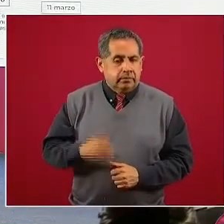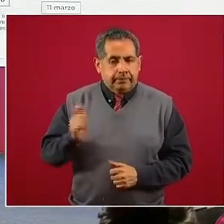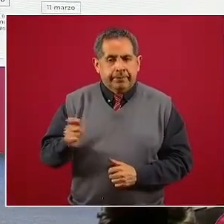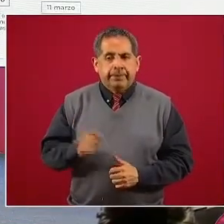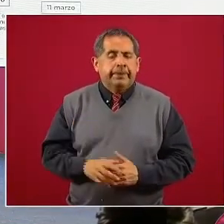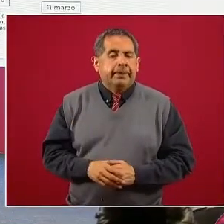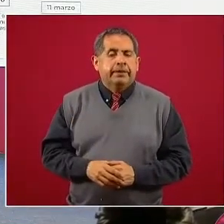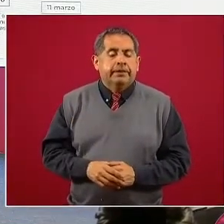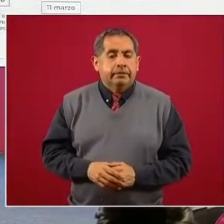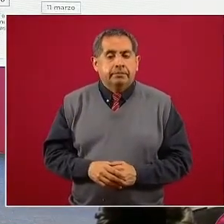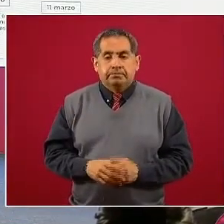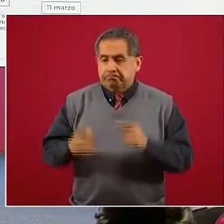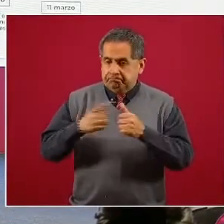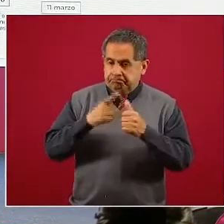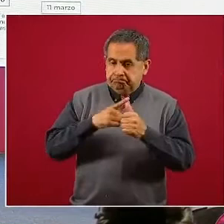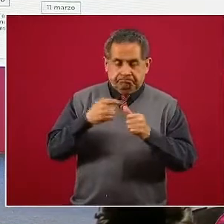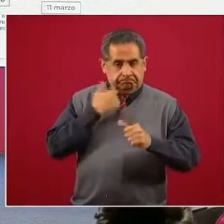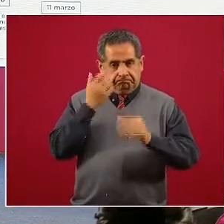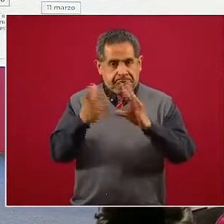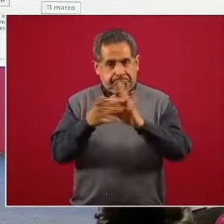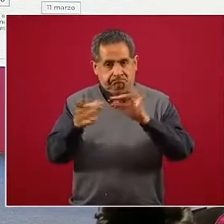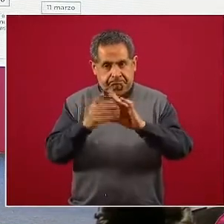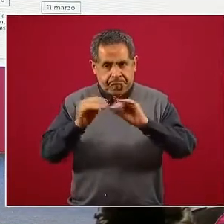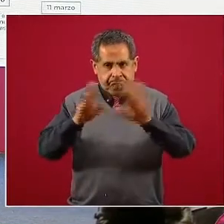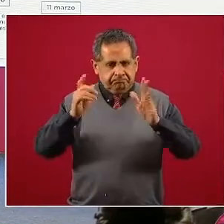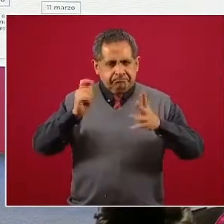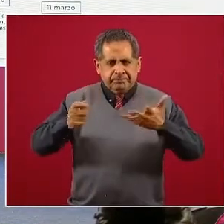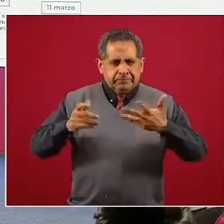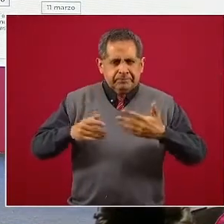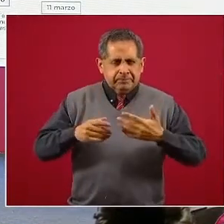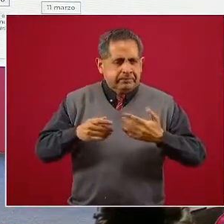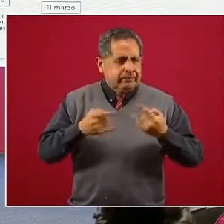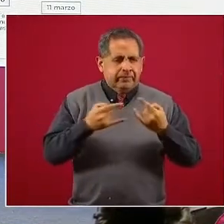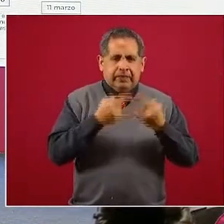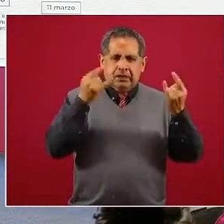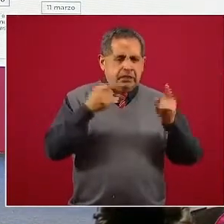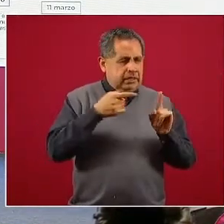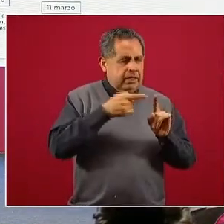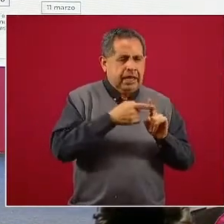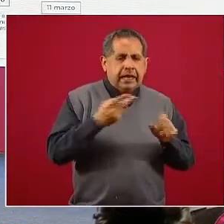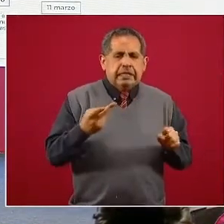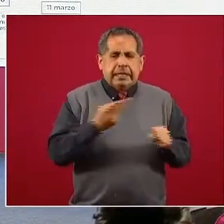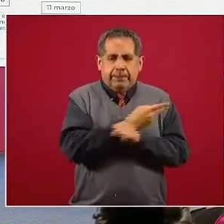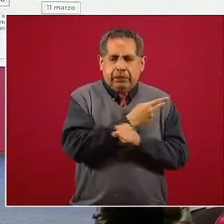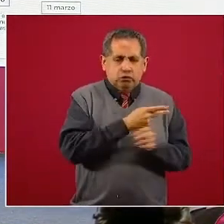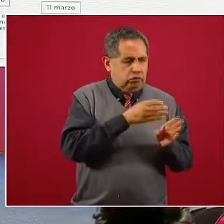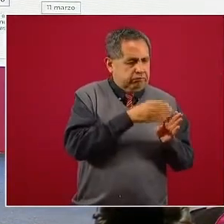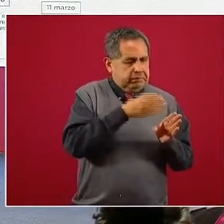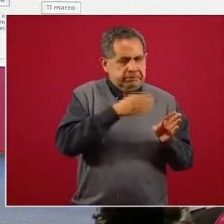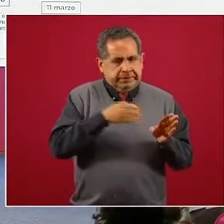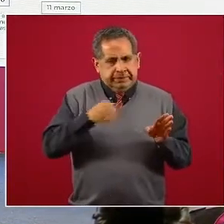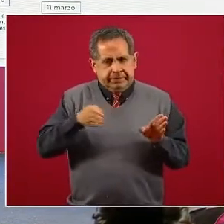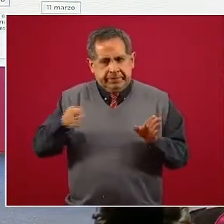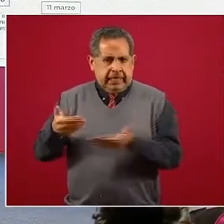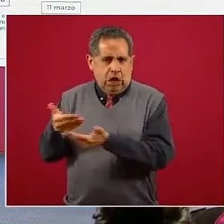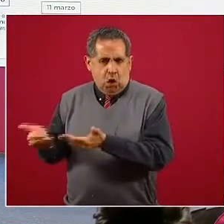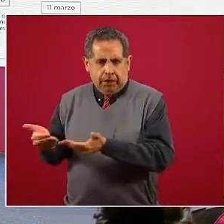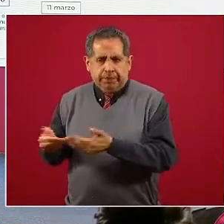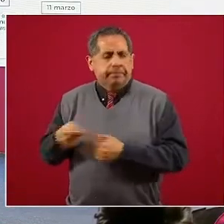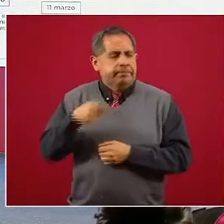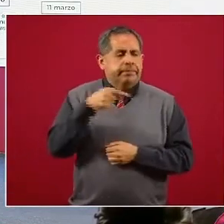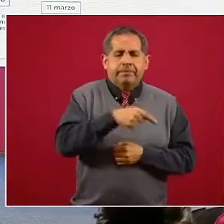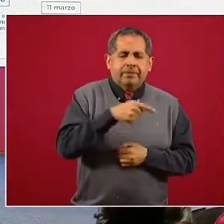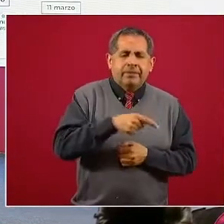Primero, quiero iniciar esta presentación con un poco de la línea del tiempo de ciertos antecedentes importantes que